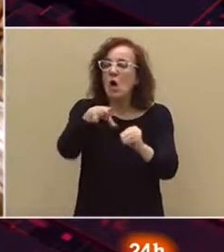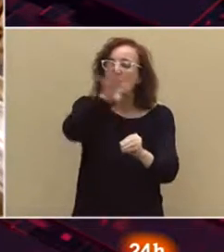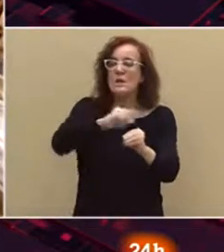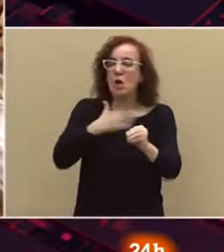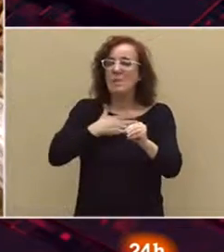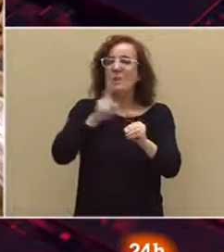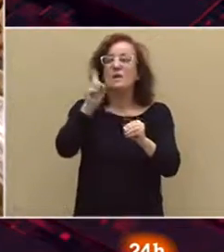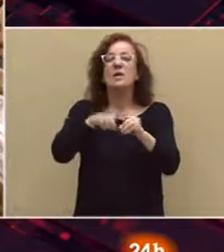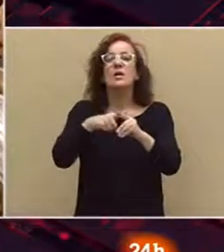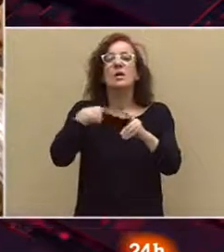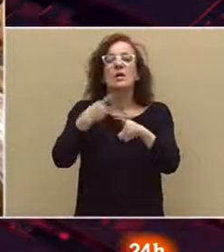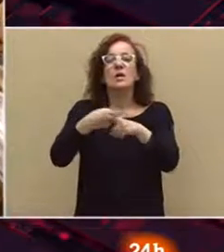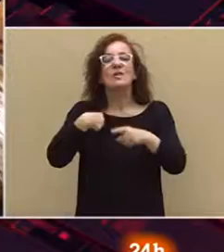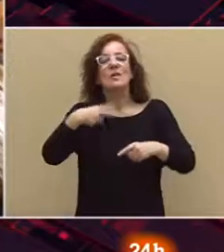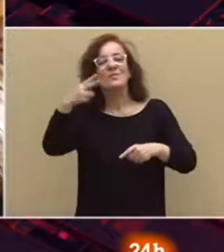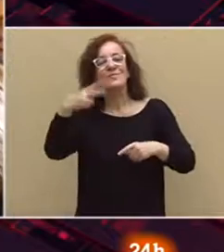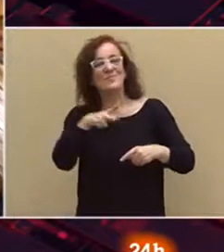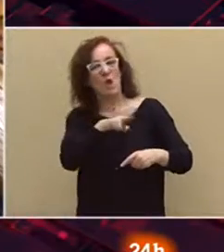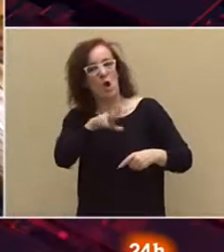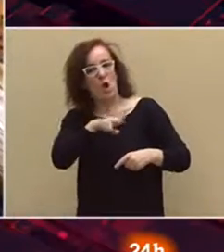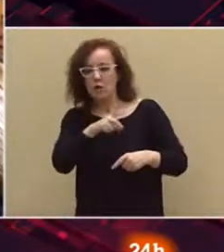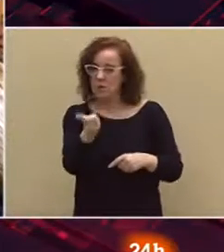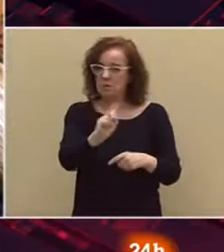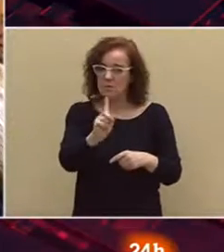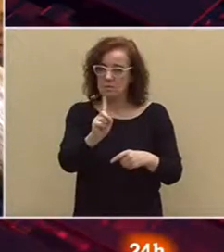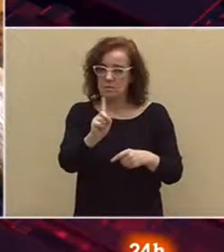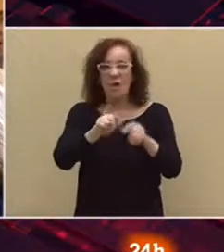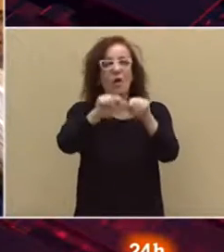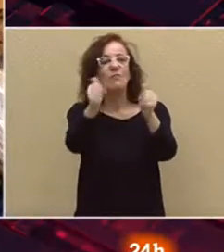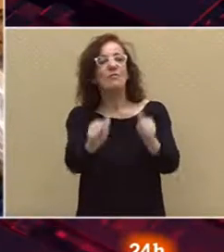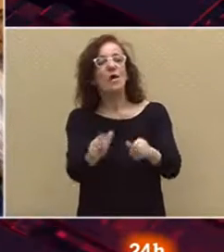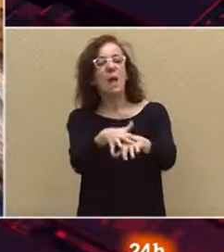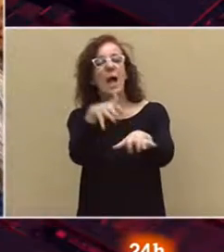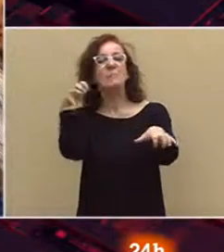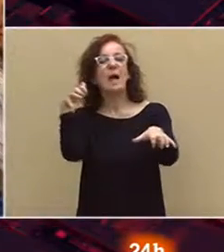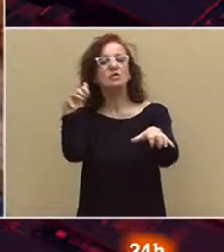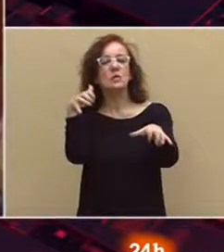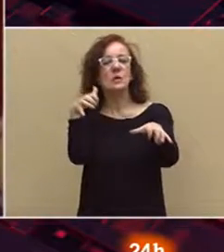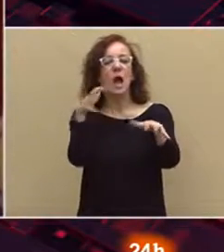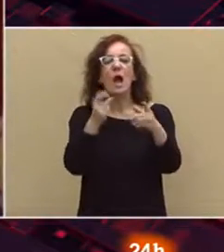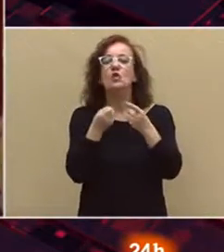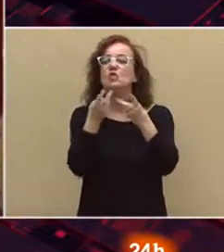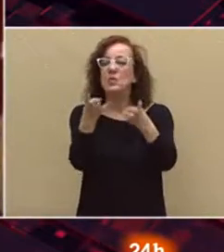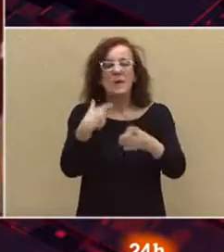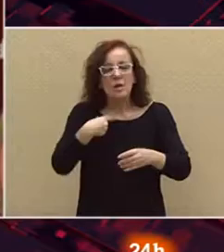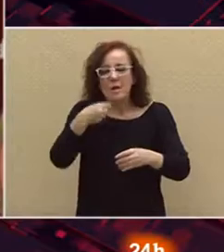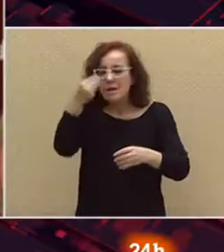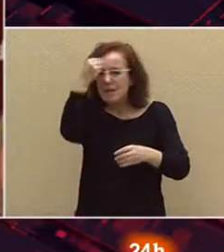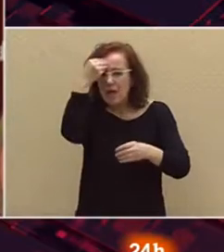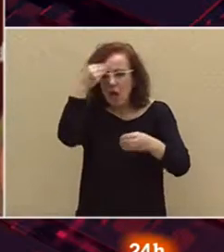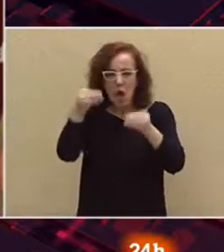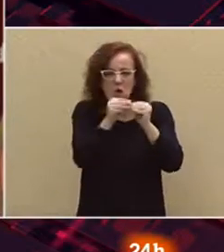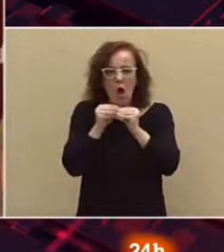consigna de cortesía, ni la fórmula de una mayoría aritmética. Creo en el consenso firmemente, pero como un